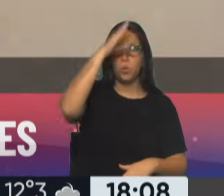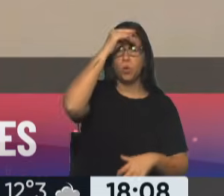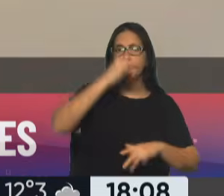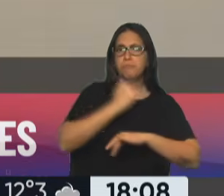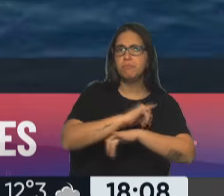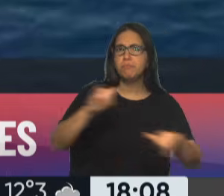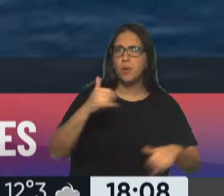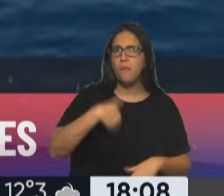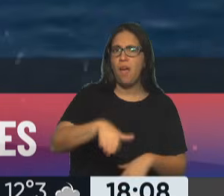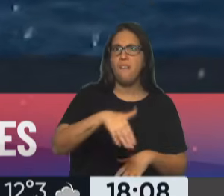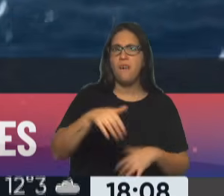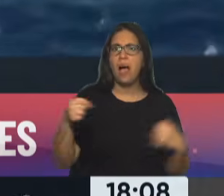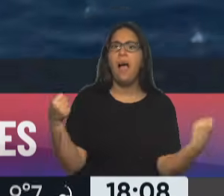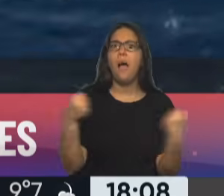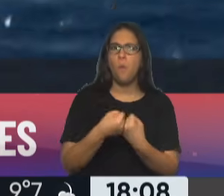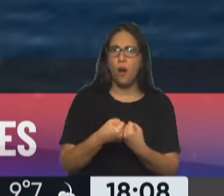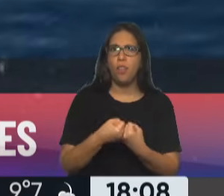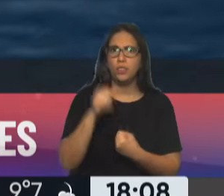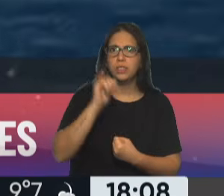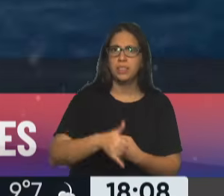la inminencia de un acuerdo con Irán.